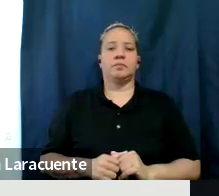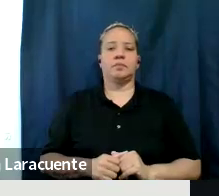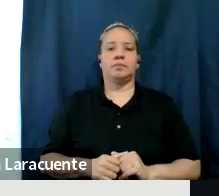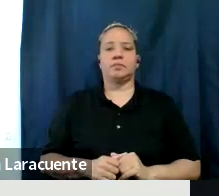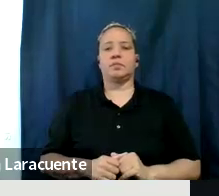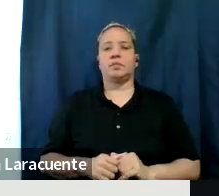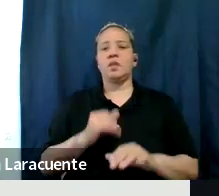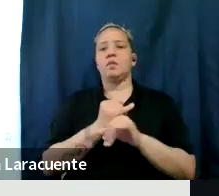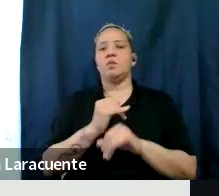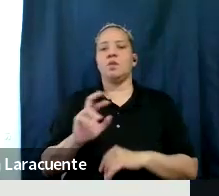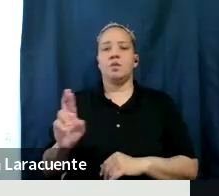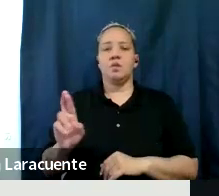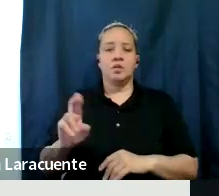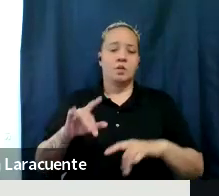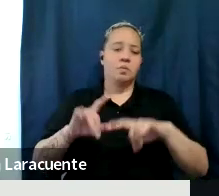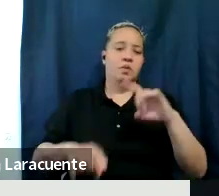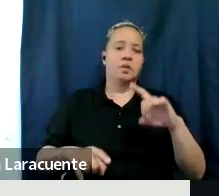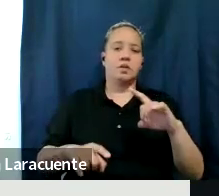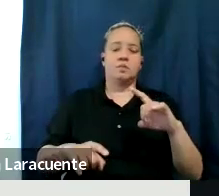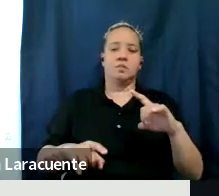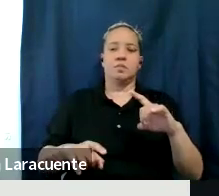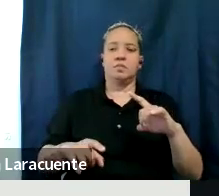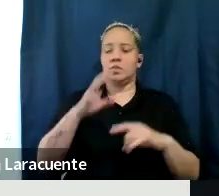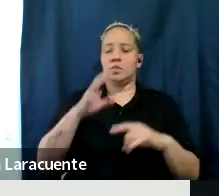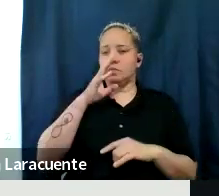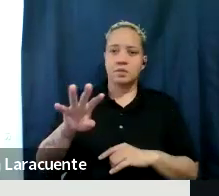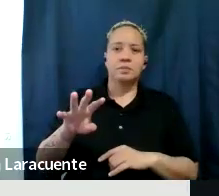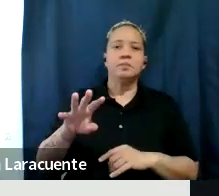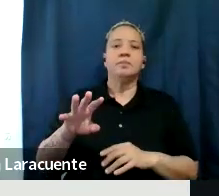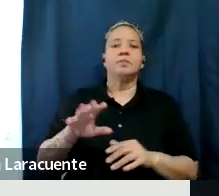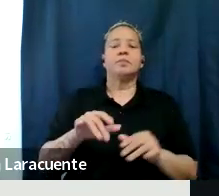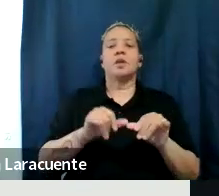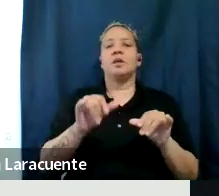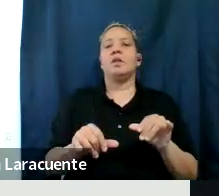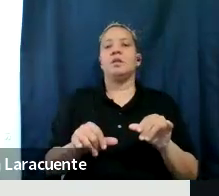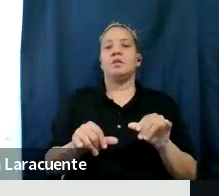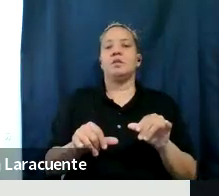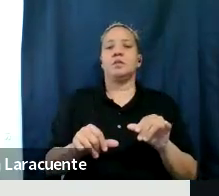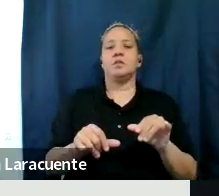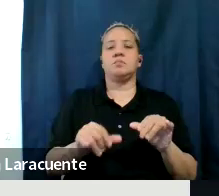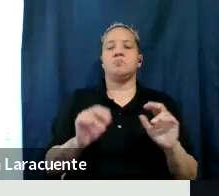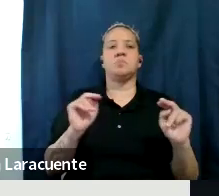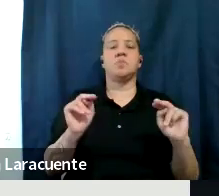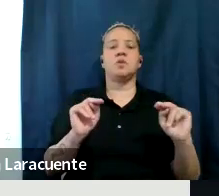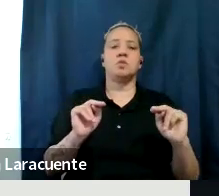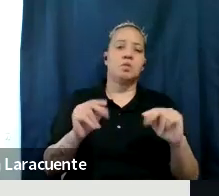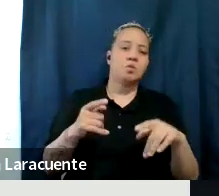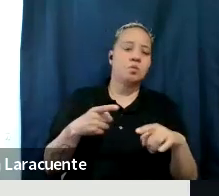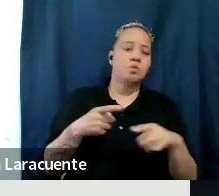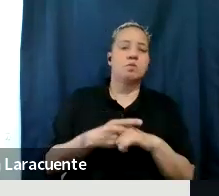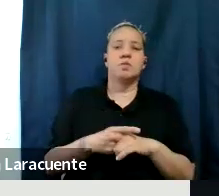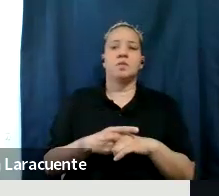republicanas, no podríamos ver con indiferencia, no podríamos permanecer inertes ante un